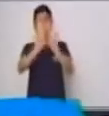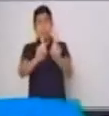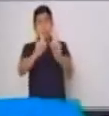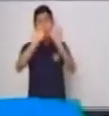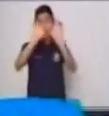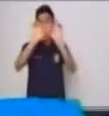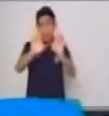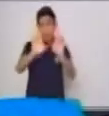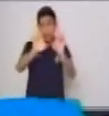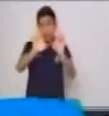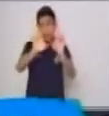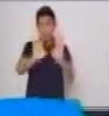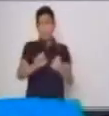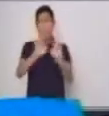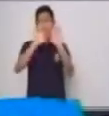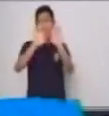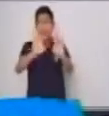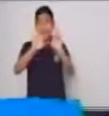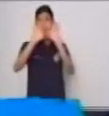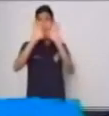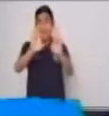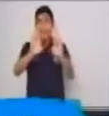palito, palo,